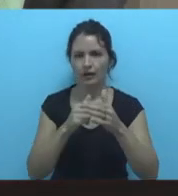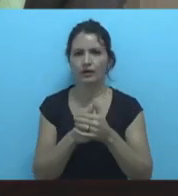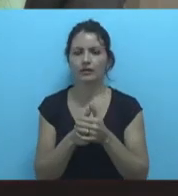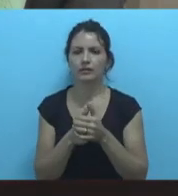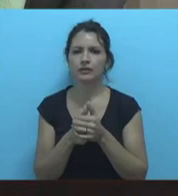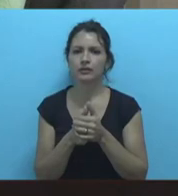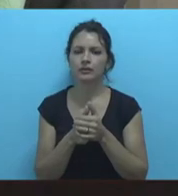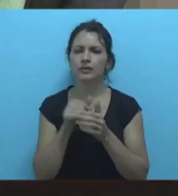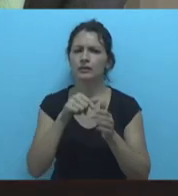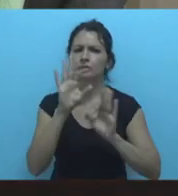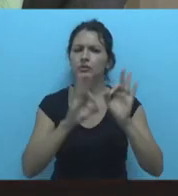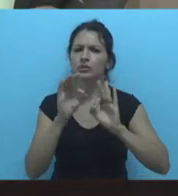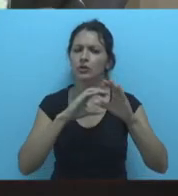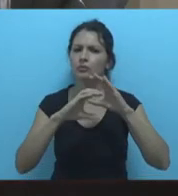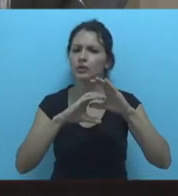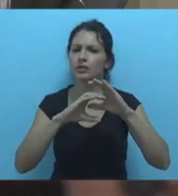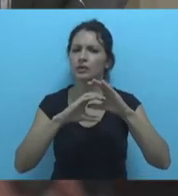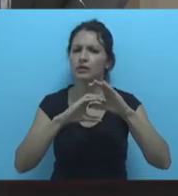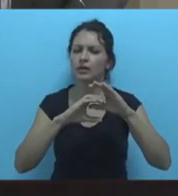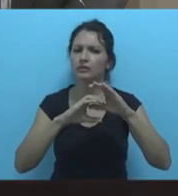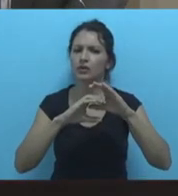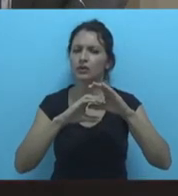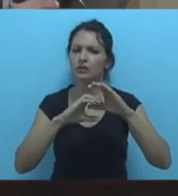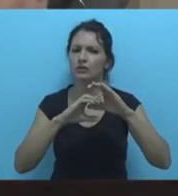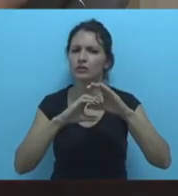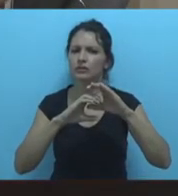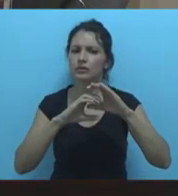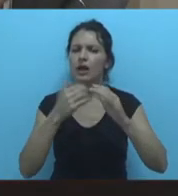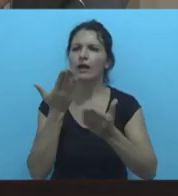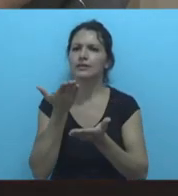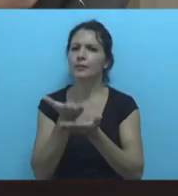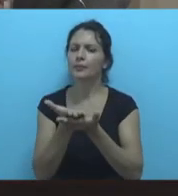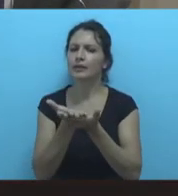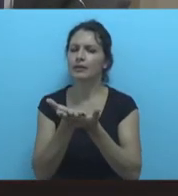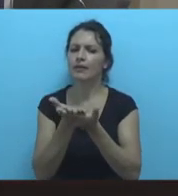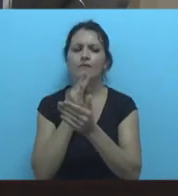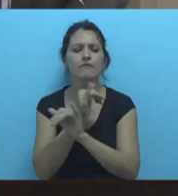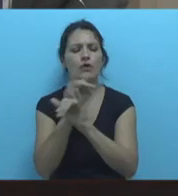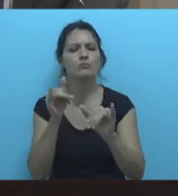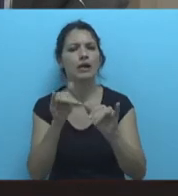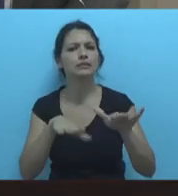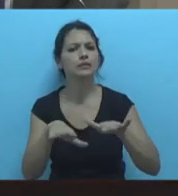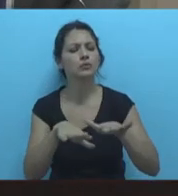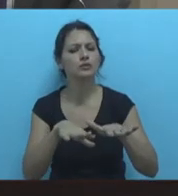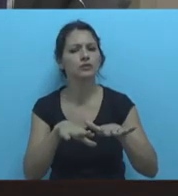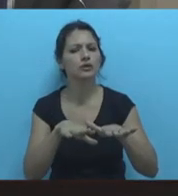proyecto de comunicación 42.400 de la diputada Peralta, por el cual se solicita disponga informar cuál es el criterio epidemiológico en relación a